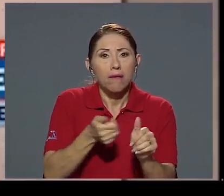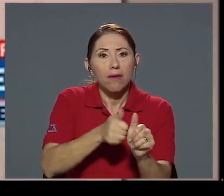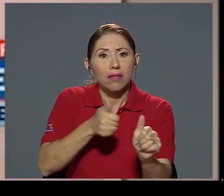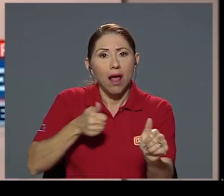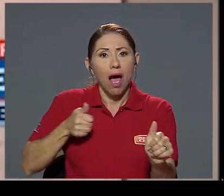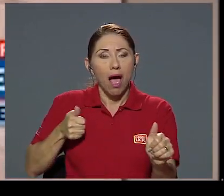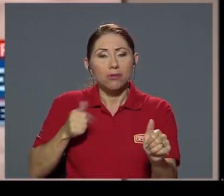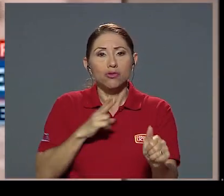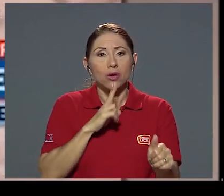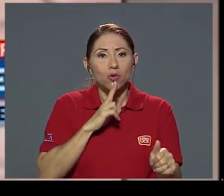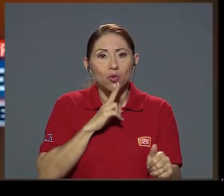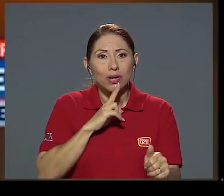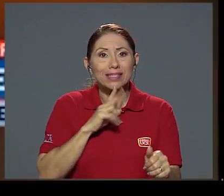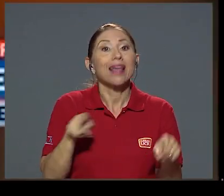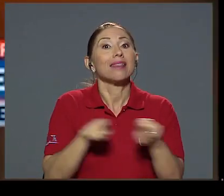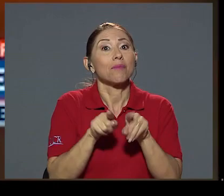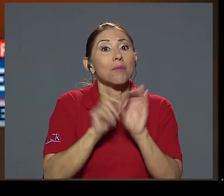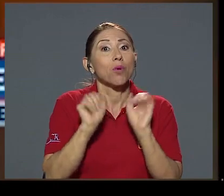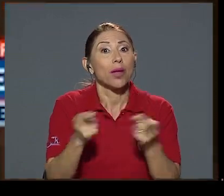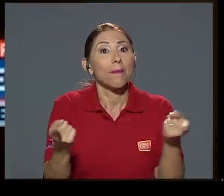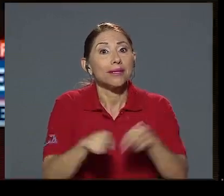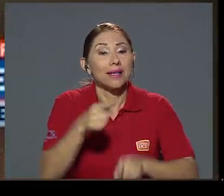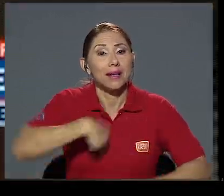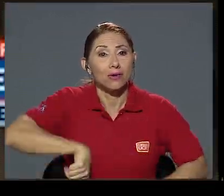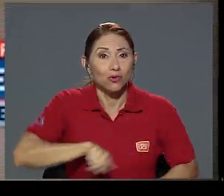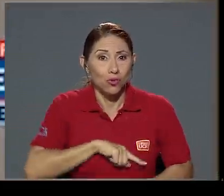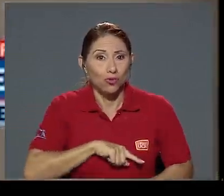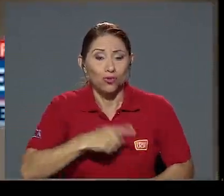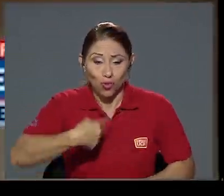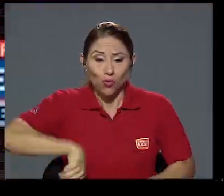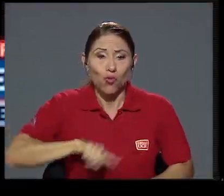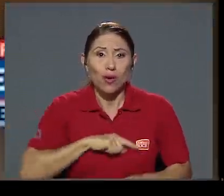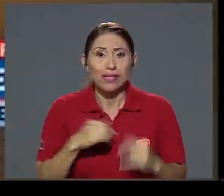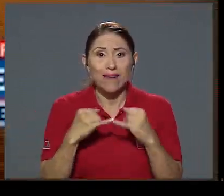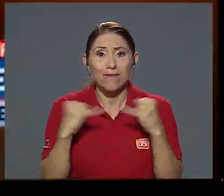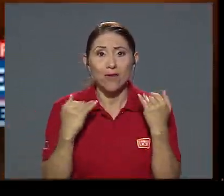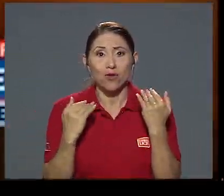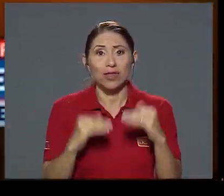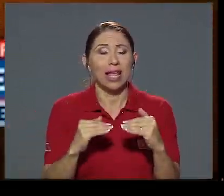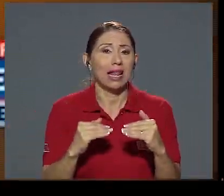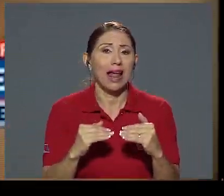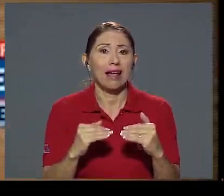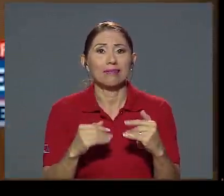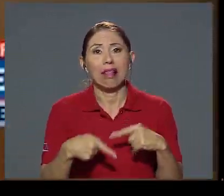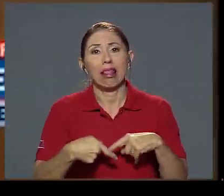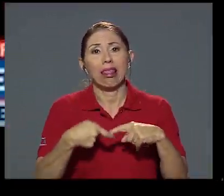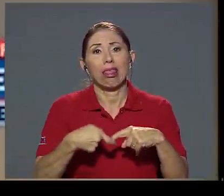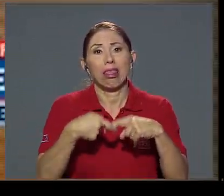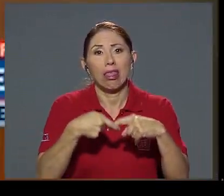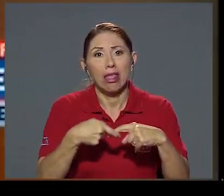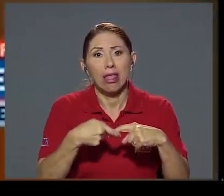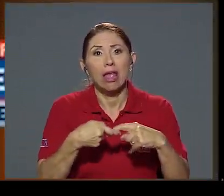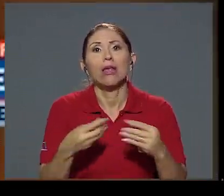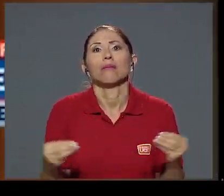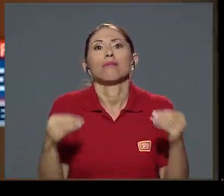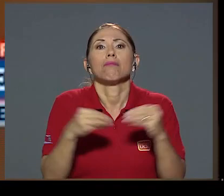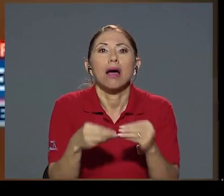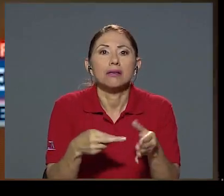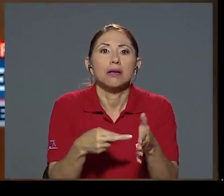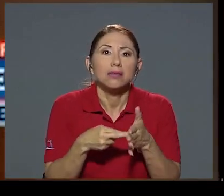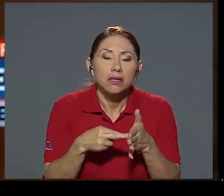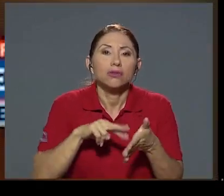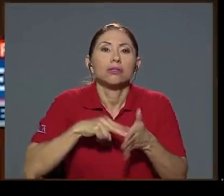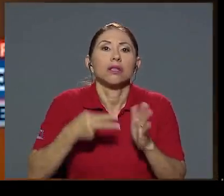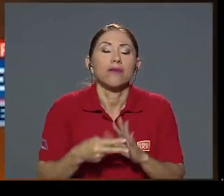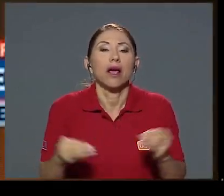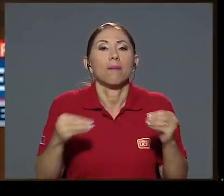ocurrirnos a nosotros, que ya de por sí tenemos una frontera que no es muy ágil, y si todavía le ponemos más requisitos, probablemente el tránsito se haga más